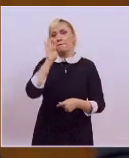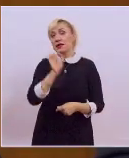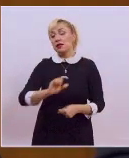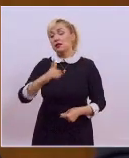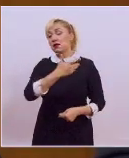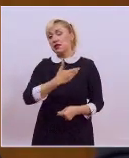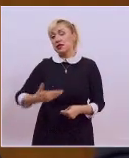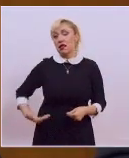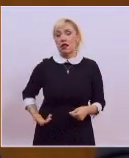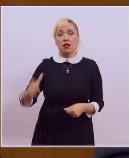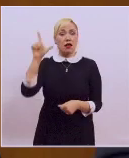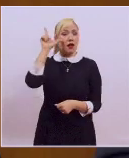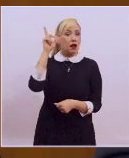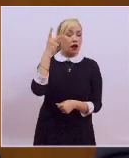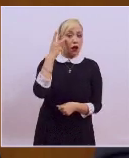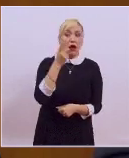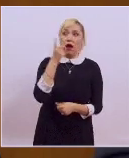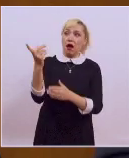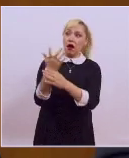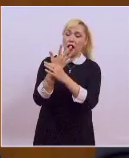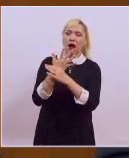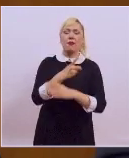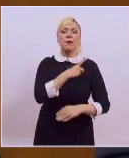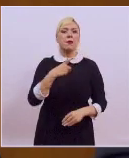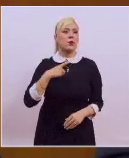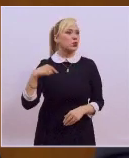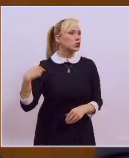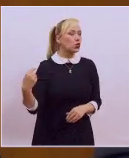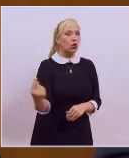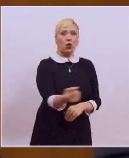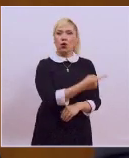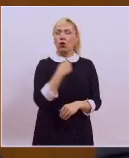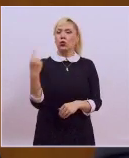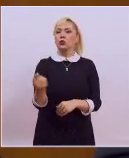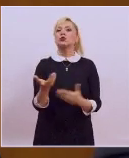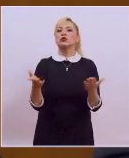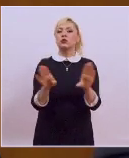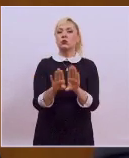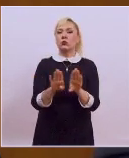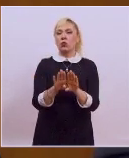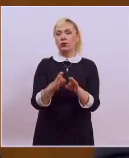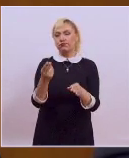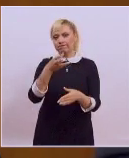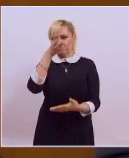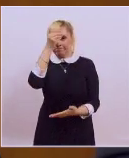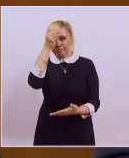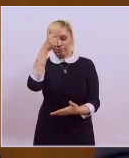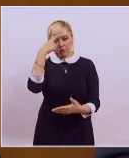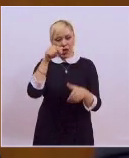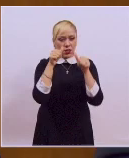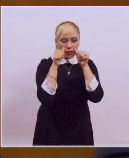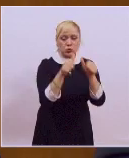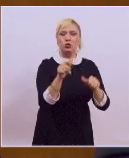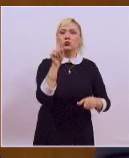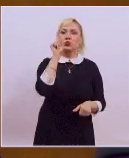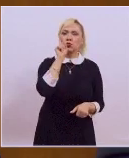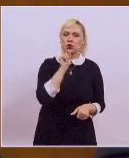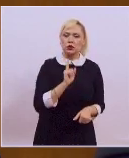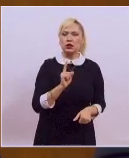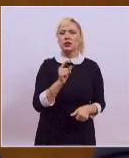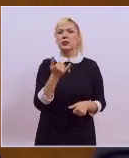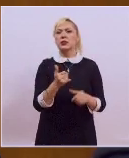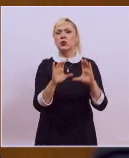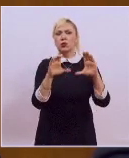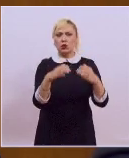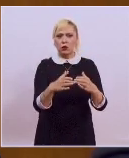presidenta Norma Lucía Piña Hernández, debemos reforzar nuestras capacidades técnicas para atender especialmente a las mujeres y a las personas y